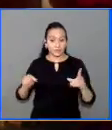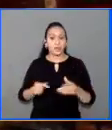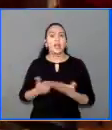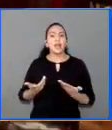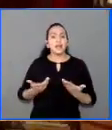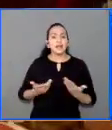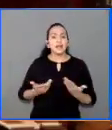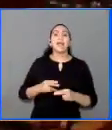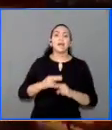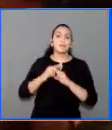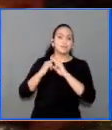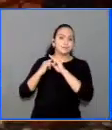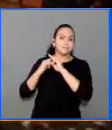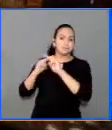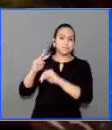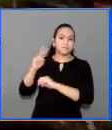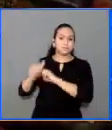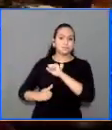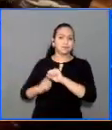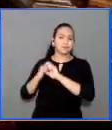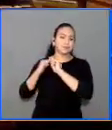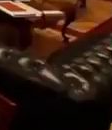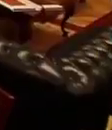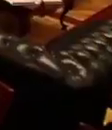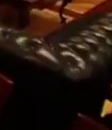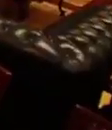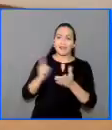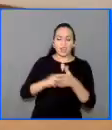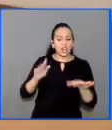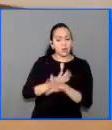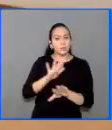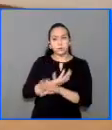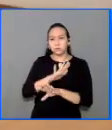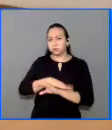radical en su integración y funcionamiento.